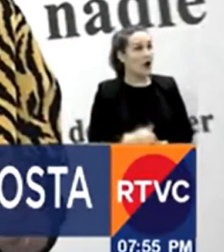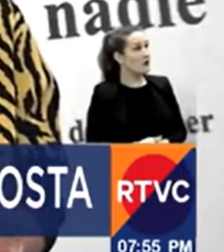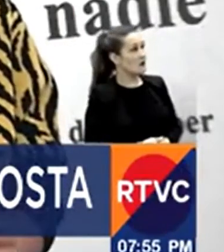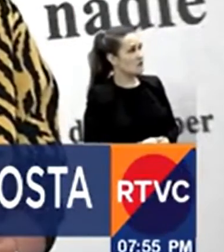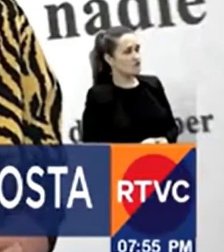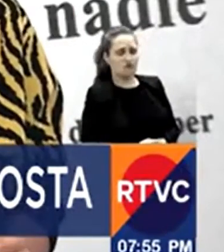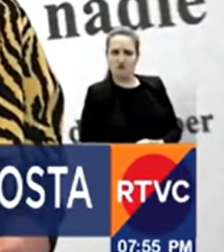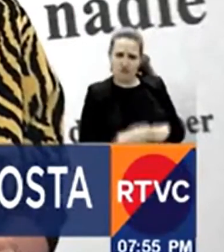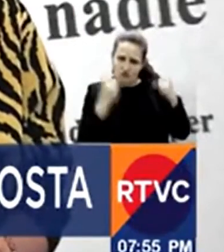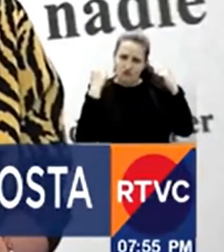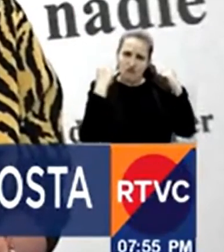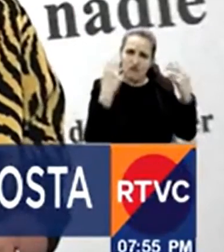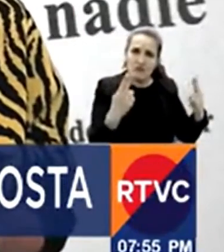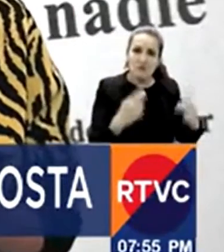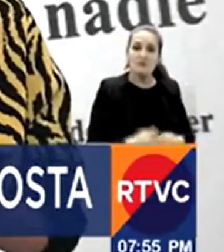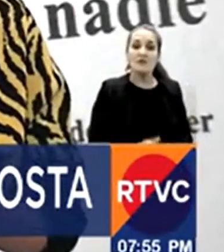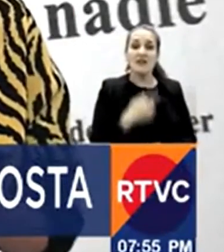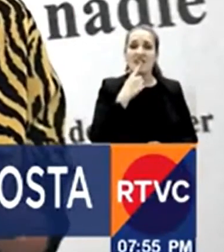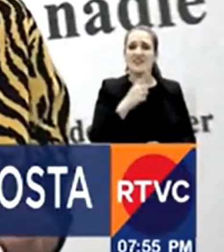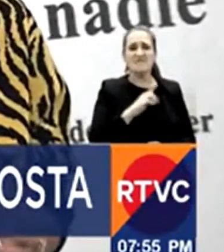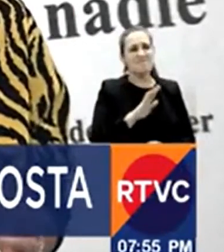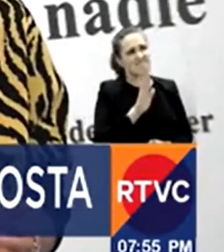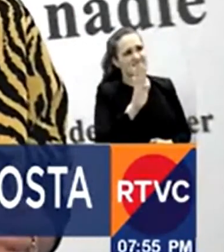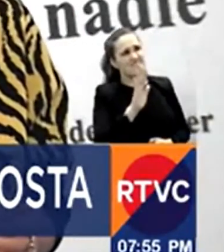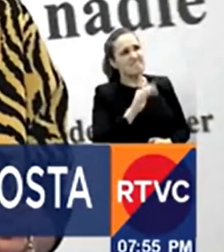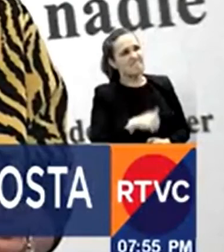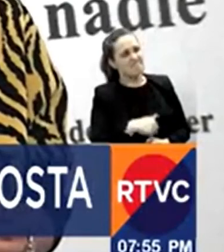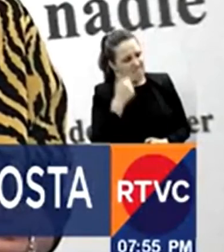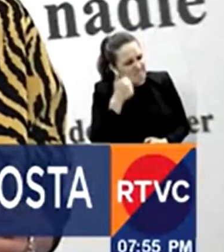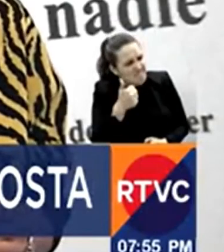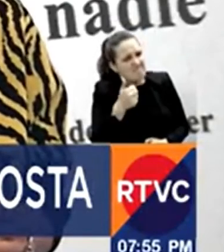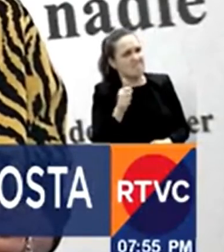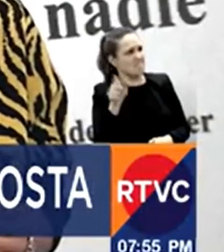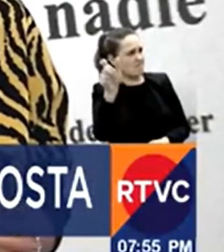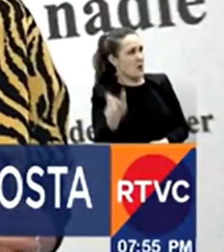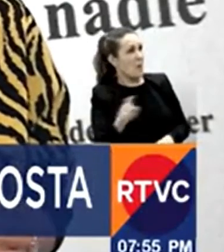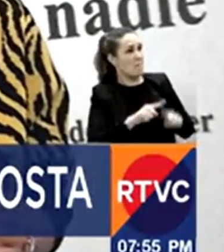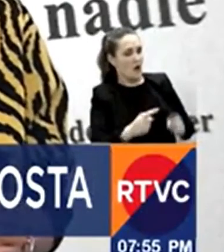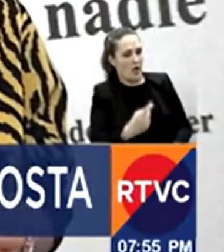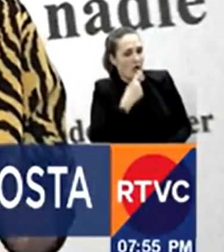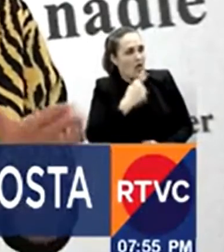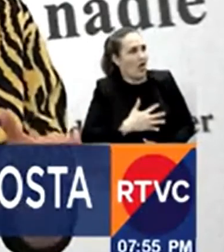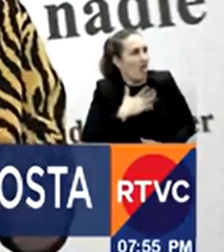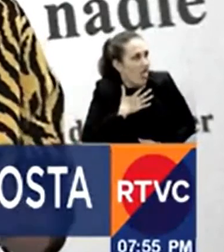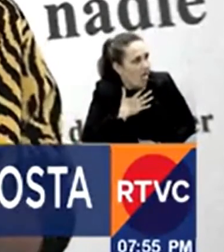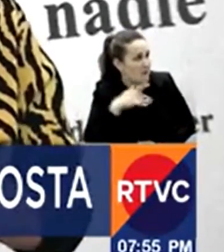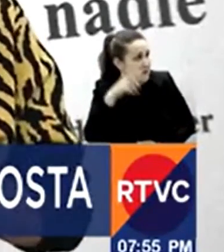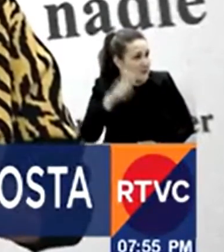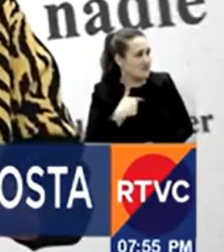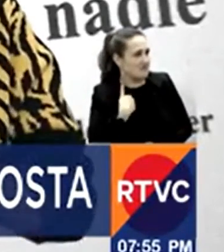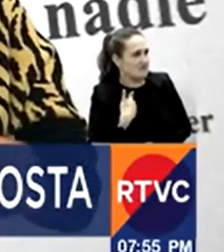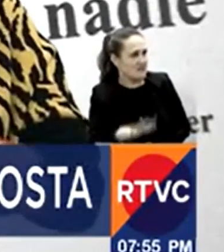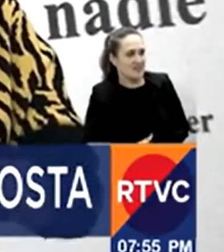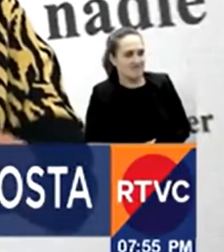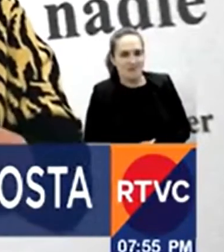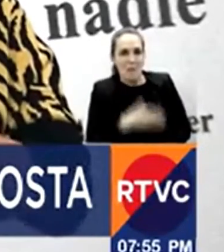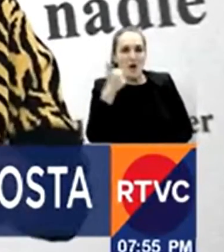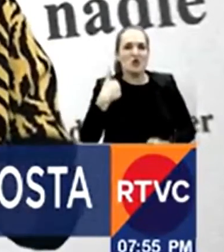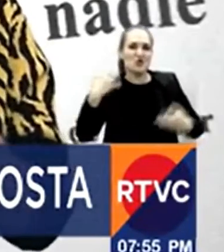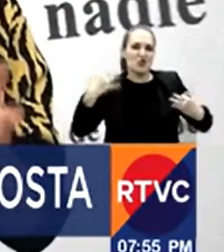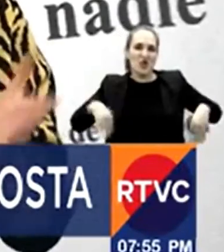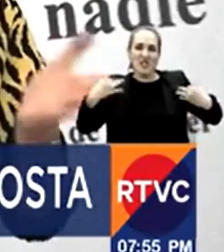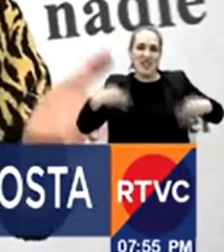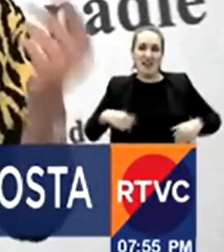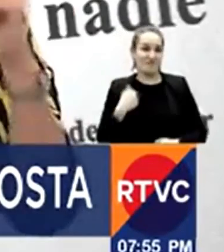siglo XIX, le dice lo siguiente. Lo creo, señora, pero eso no impide la repugnancia que me produce su protegido. Prefiero quedarme soltera de 1000